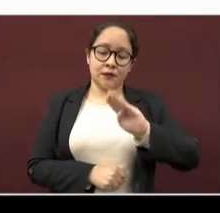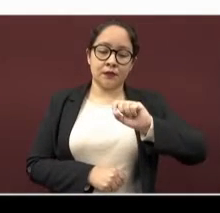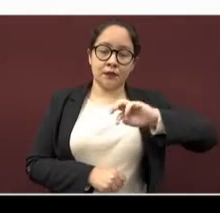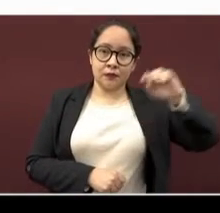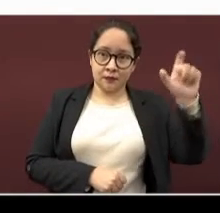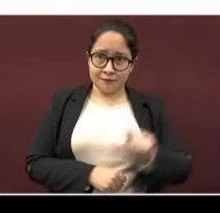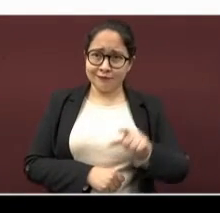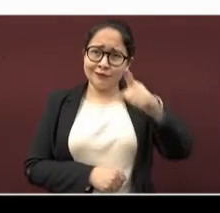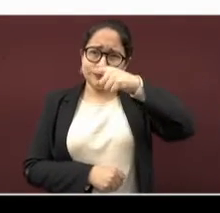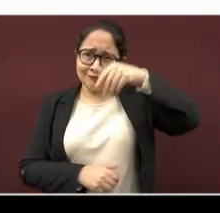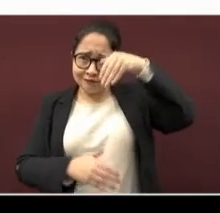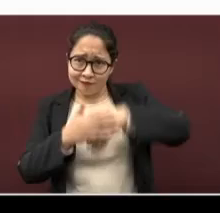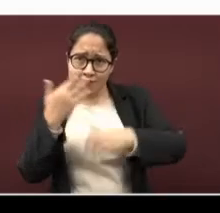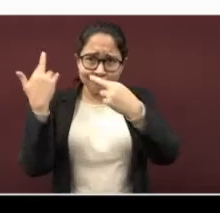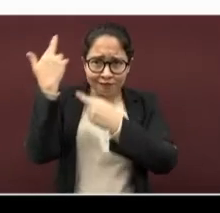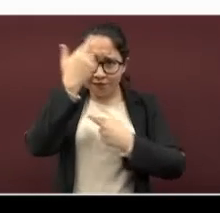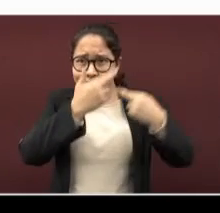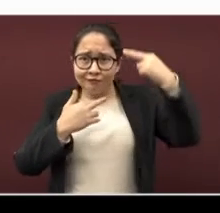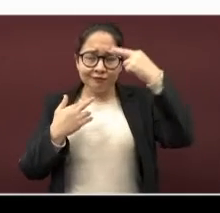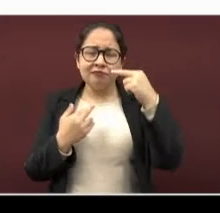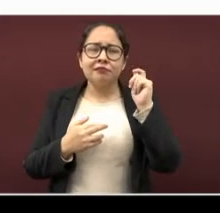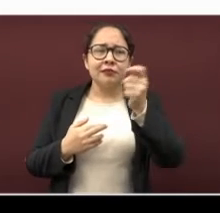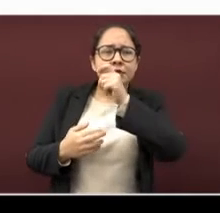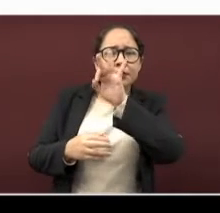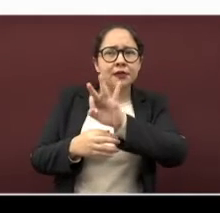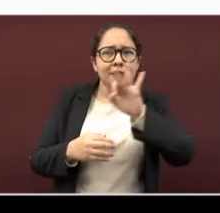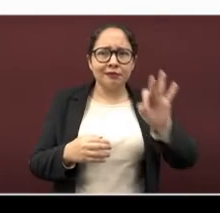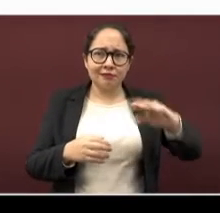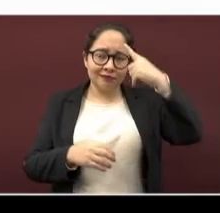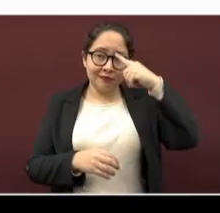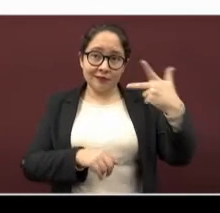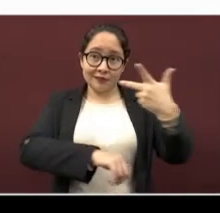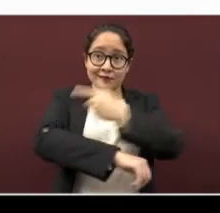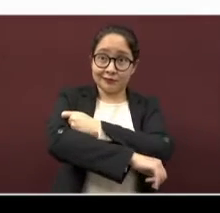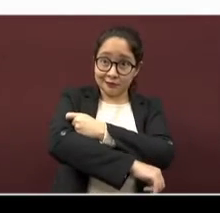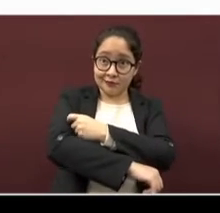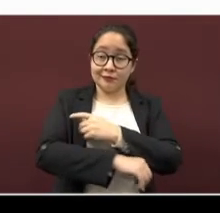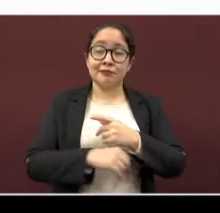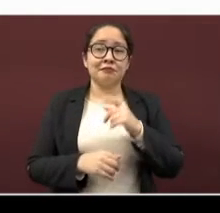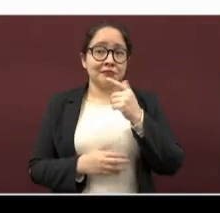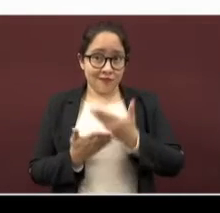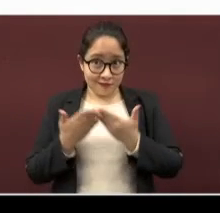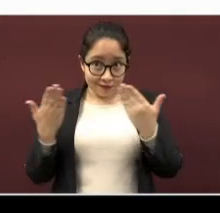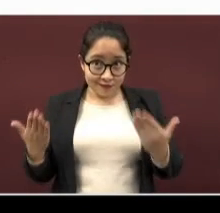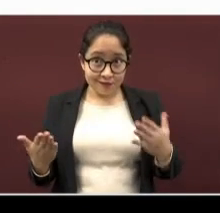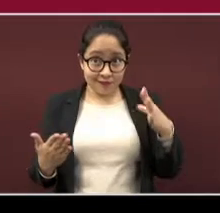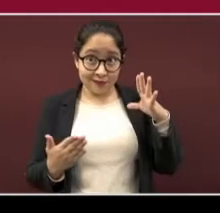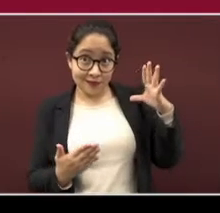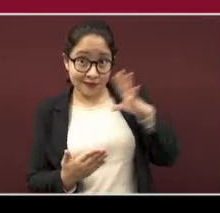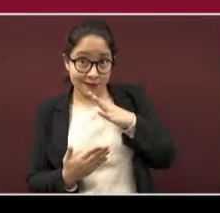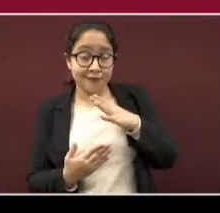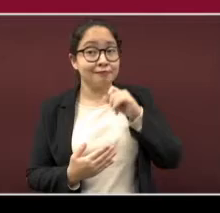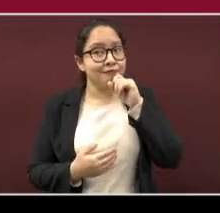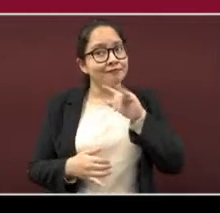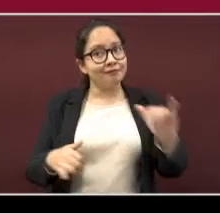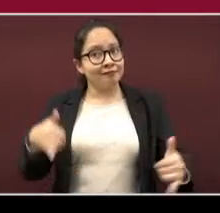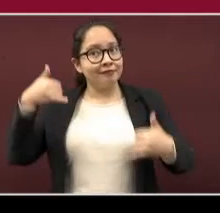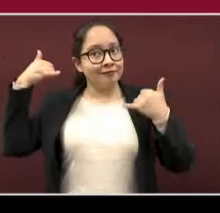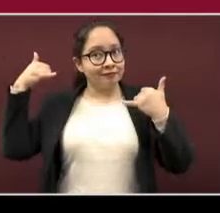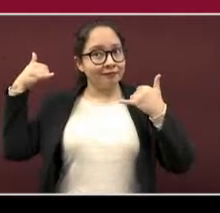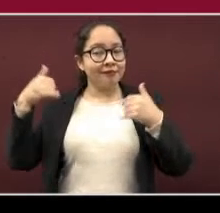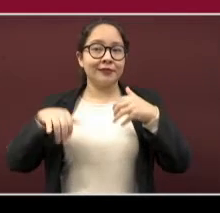pueden consultar las convocatorias de vacunación vigentes y como siempre es el teléfono